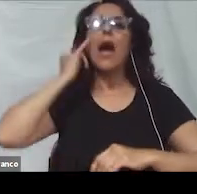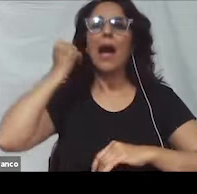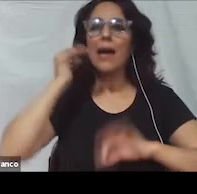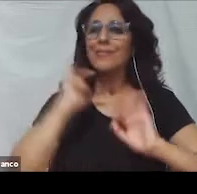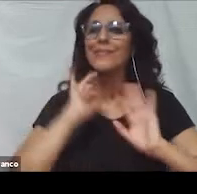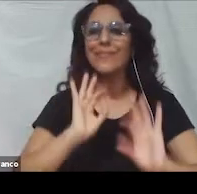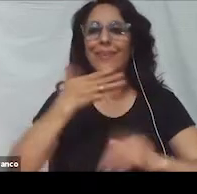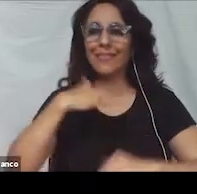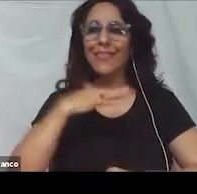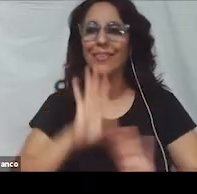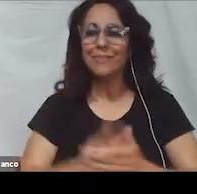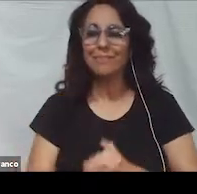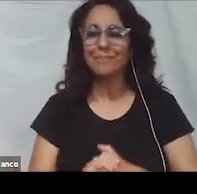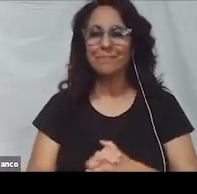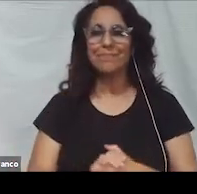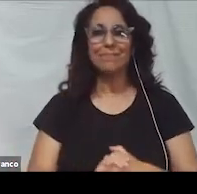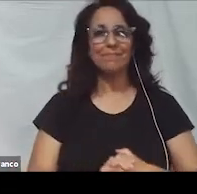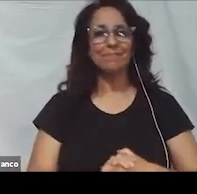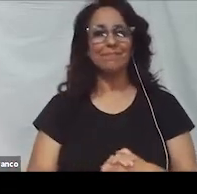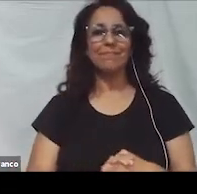que las funcionalidades sean predecibles.